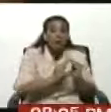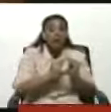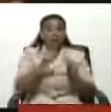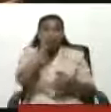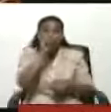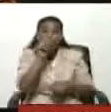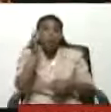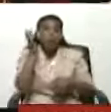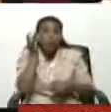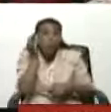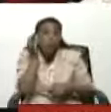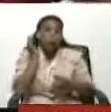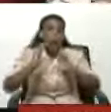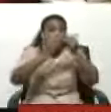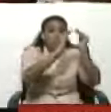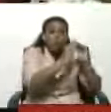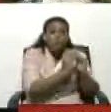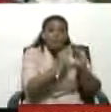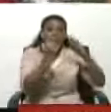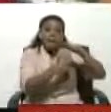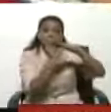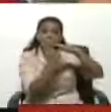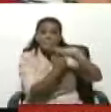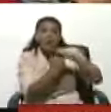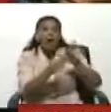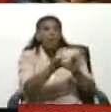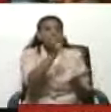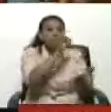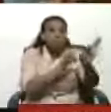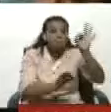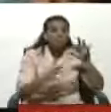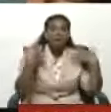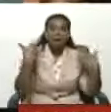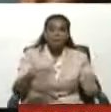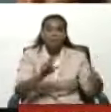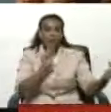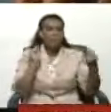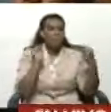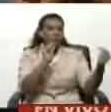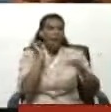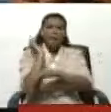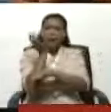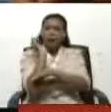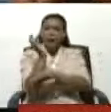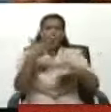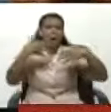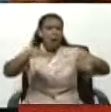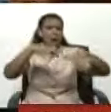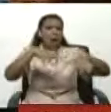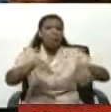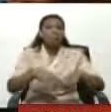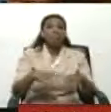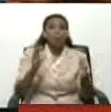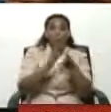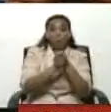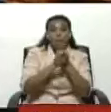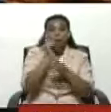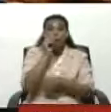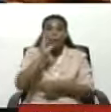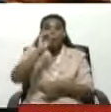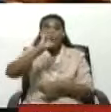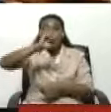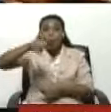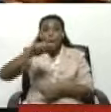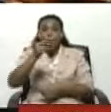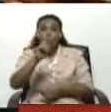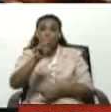comuneros y comuneras, presidente, y eso se forman tremendos mítines, asambleas, marchas. El compañero Jorge Arreaza nos